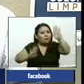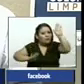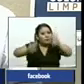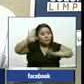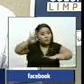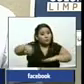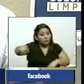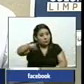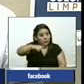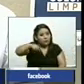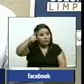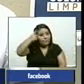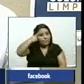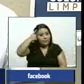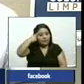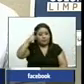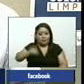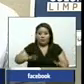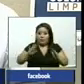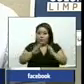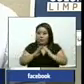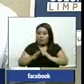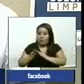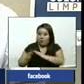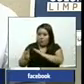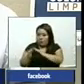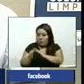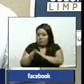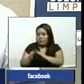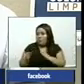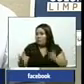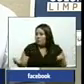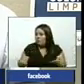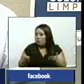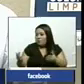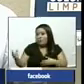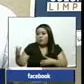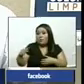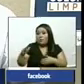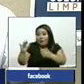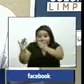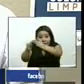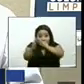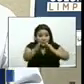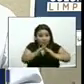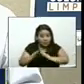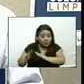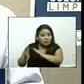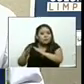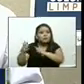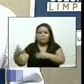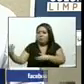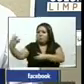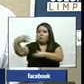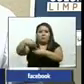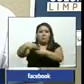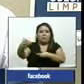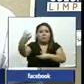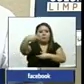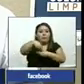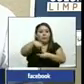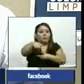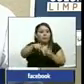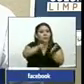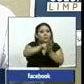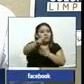imagínense ustedes si cada colonia estuviese incorporada, si todas las colonias estuviéramos incorporadas en este